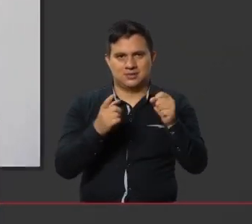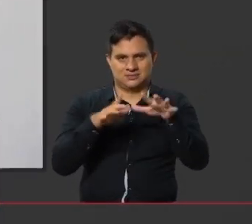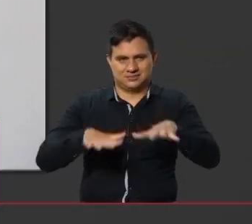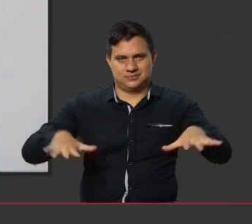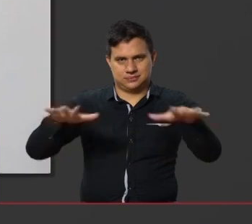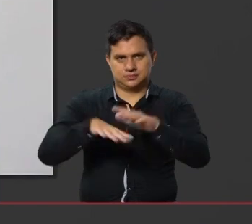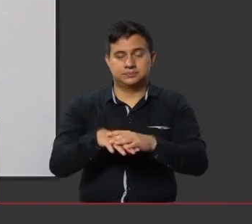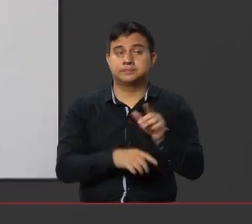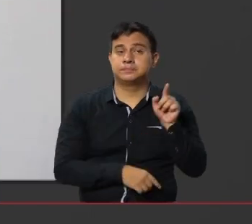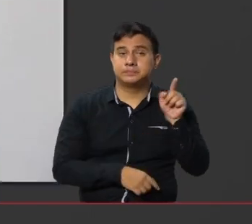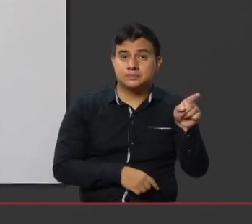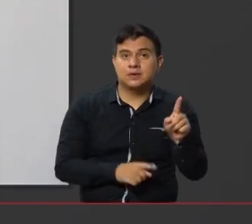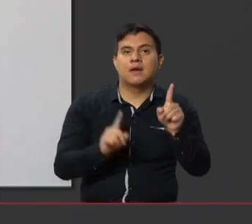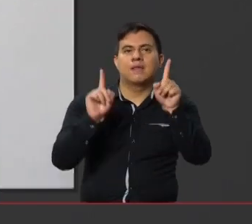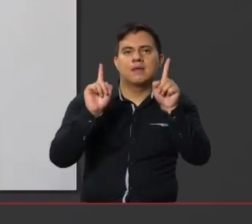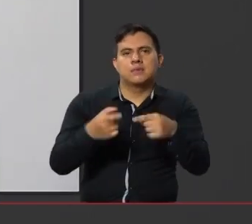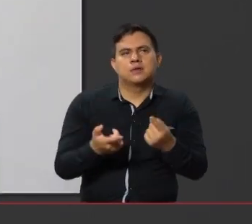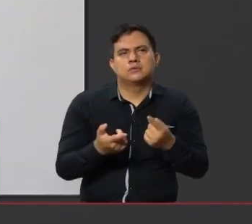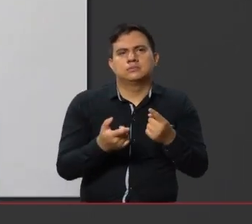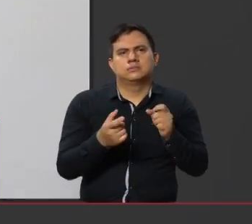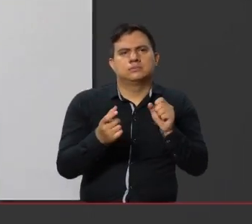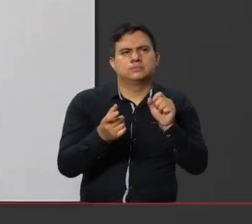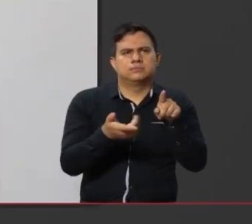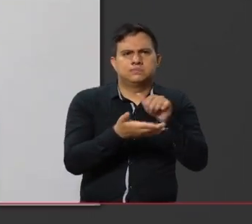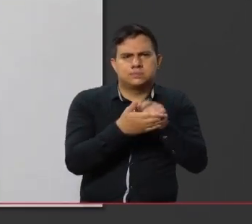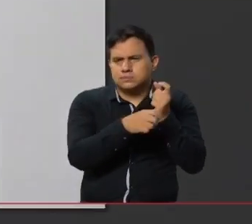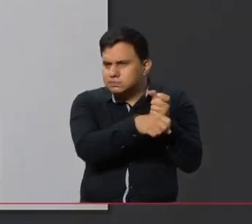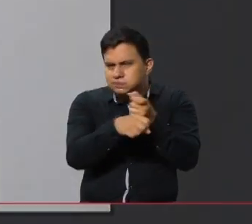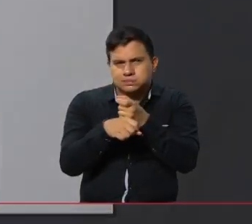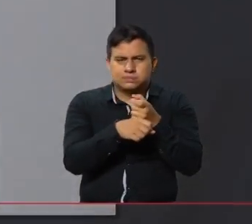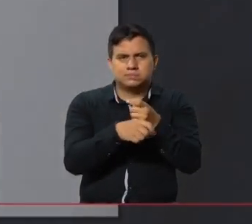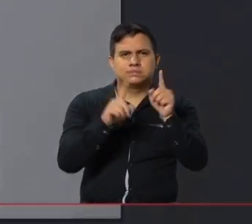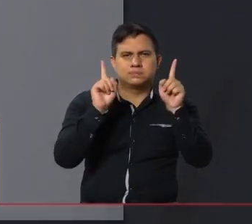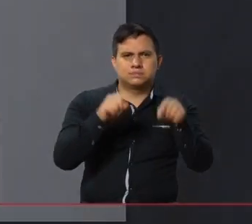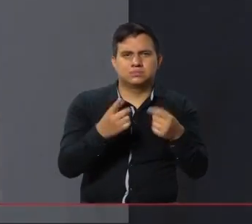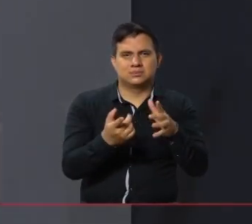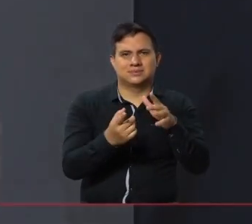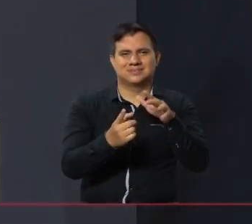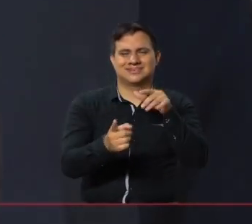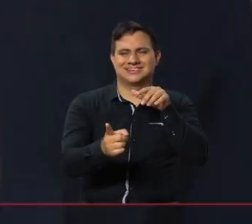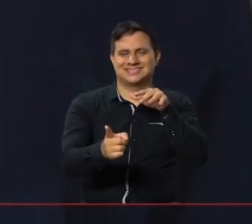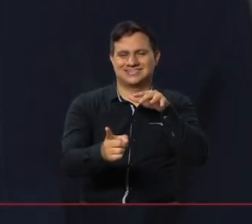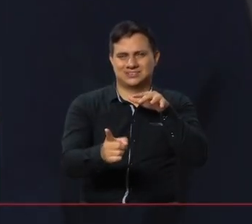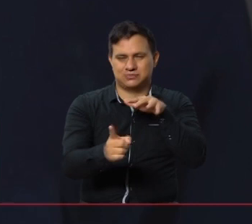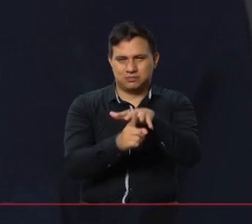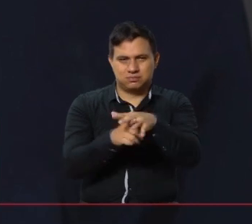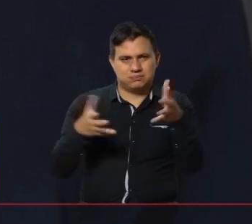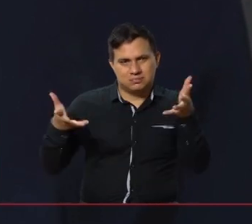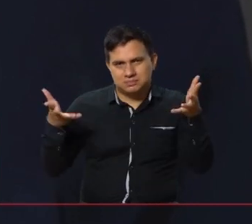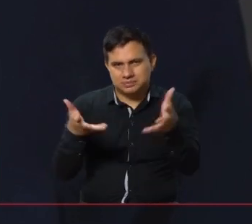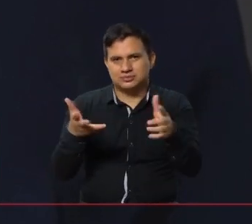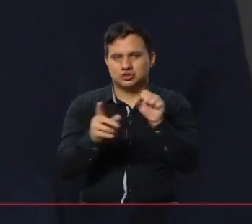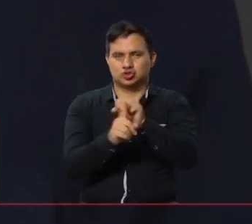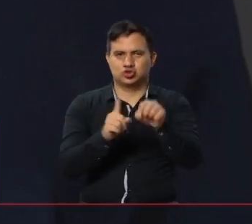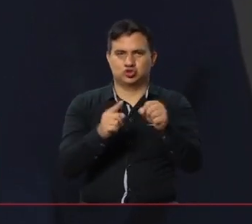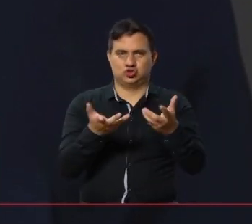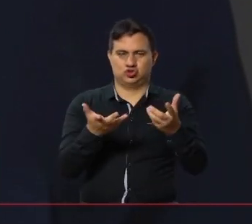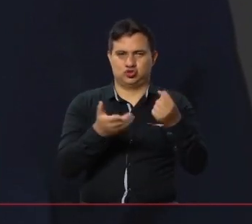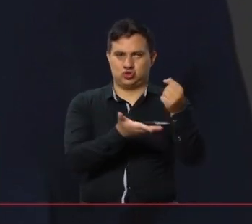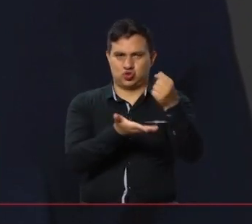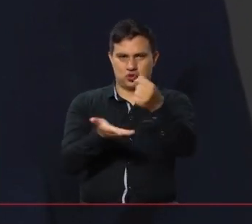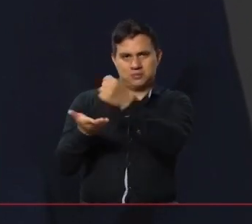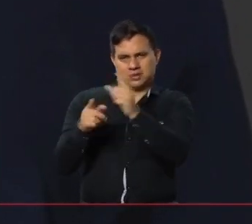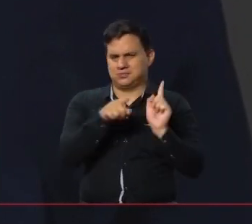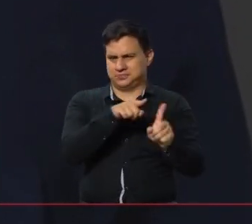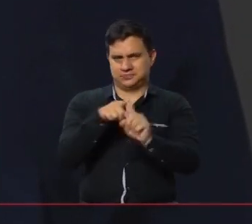se ha desempeñado como consultora en planificación territorial y diseño de intervenciones socioeconómicas en múltiples sectores del desarrollo Por